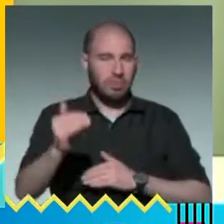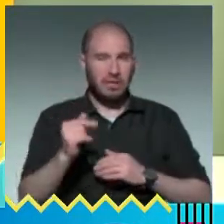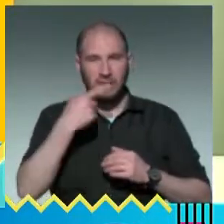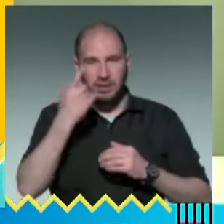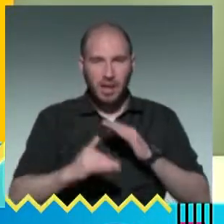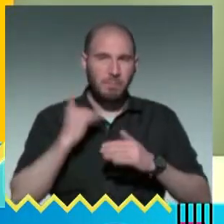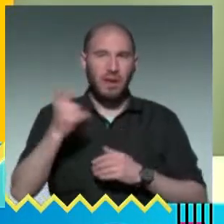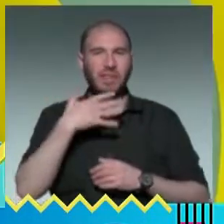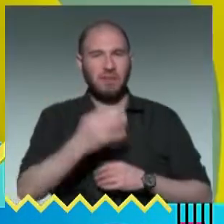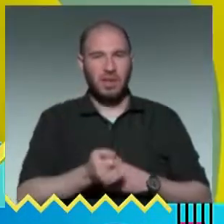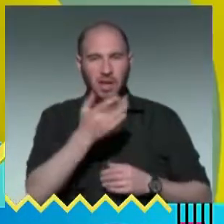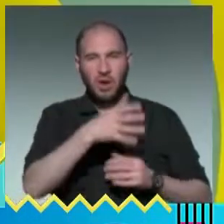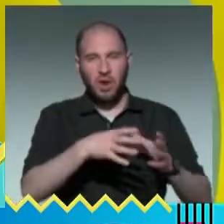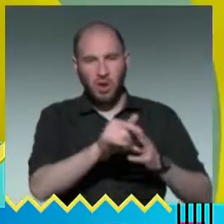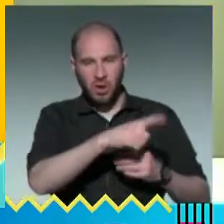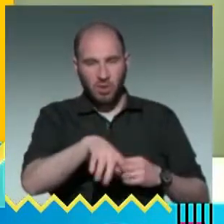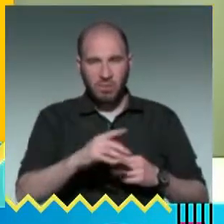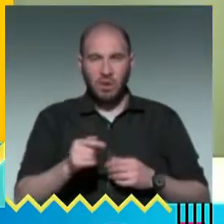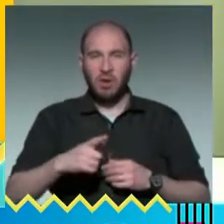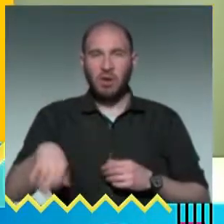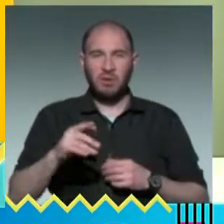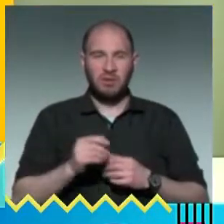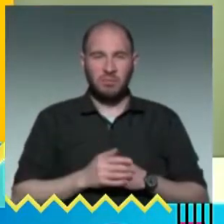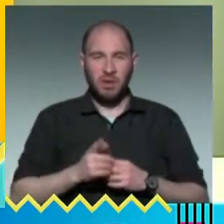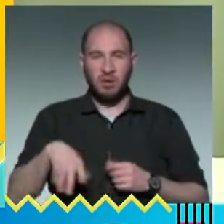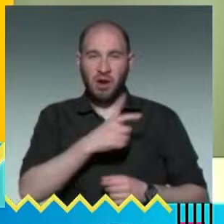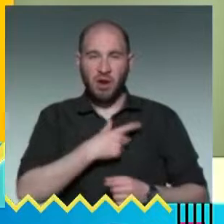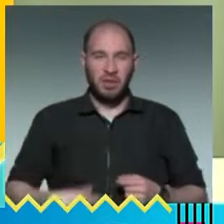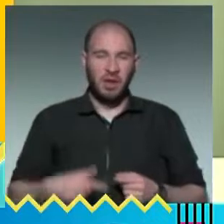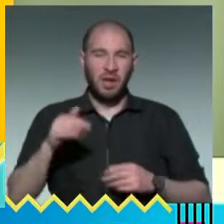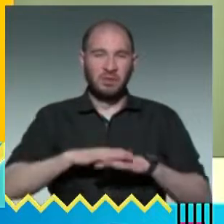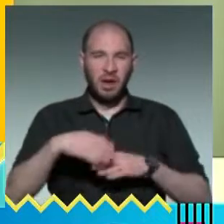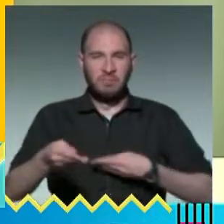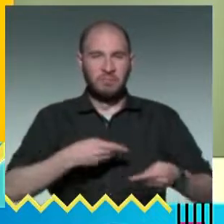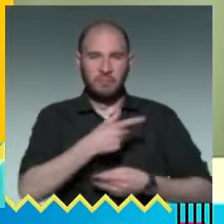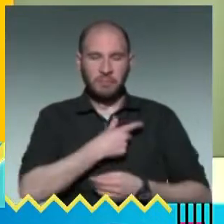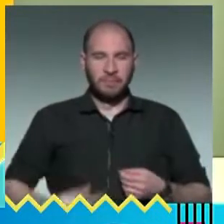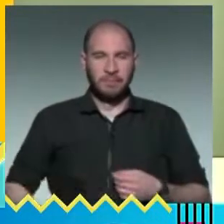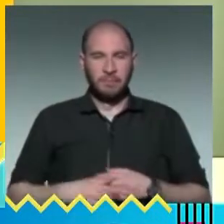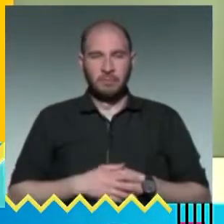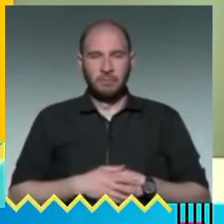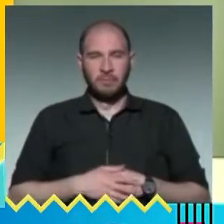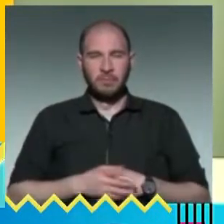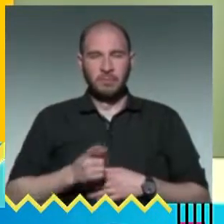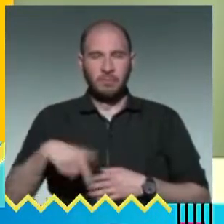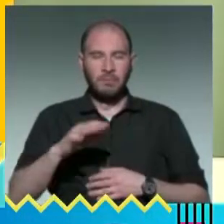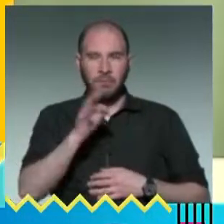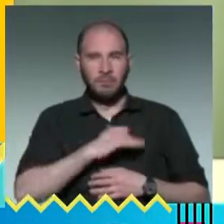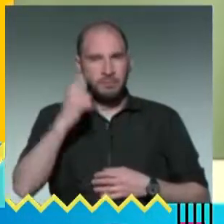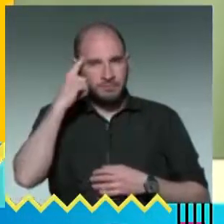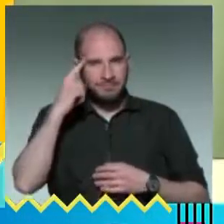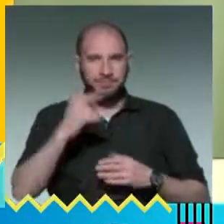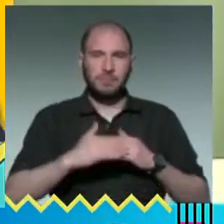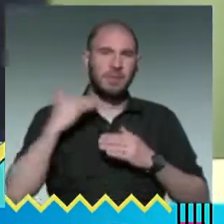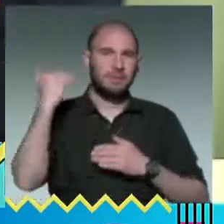intereses legítimos de los sectores. Nosotros somos el gobierno que nos toca hoy administrar el Estado y nos toca hacer una mirada, salirnos